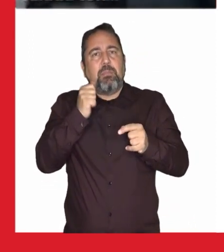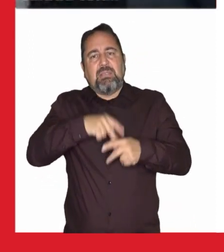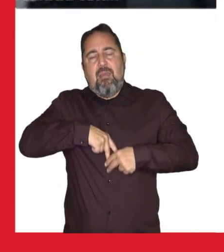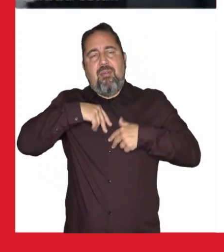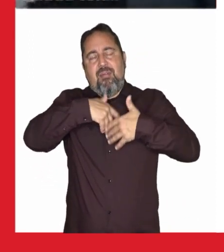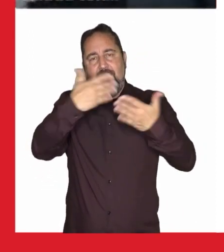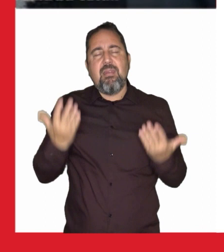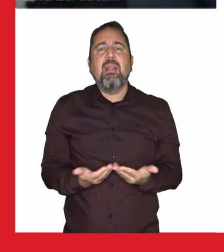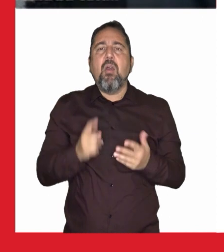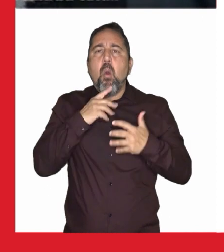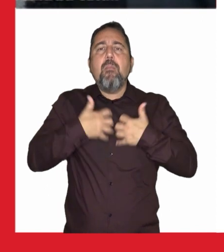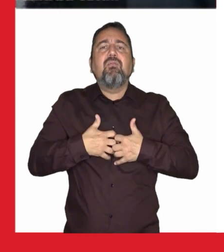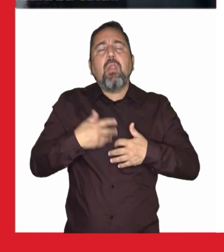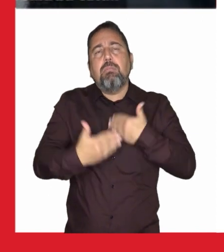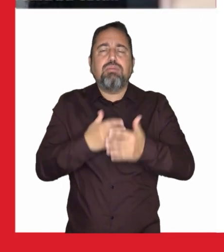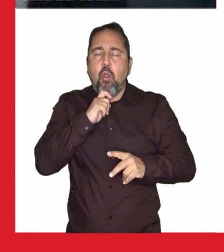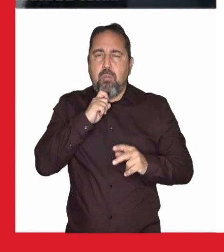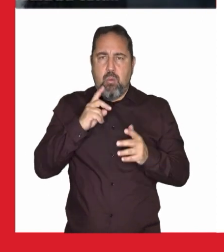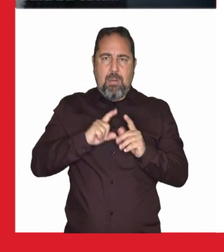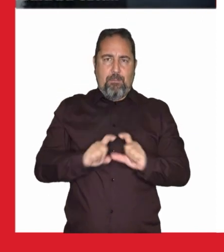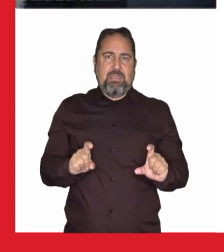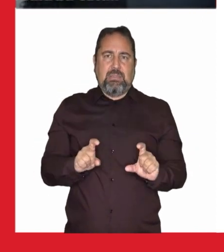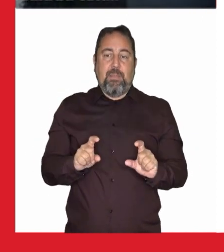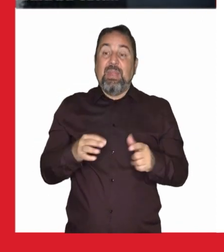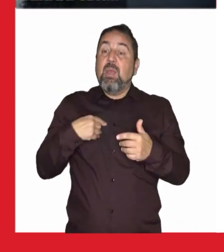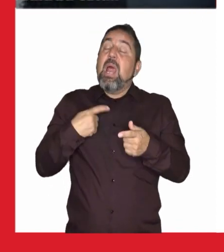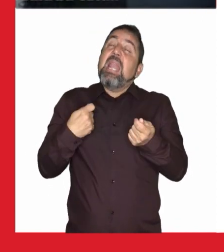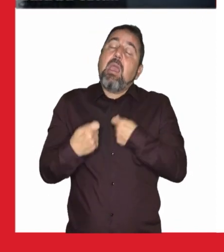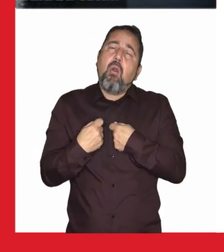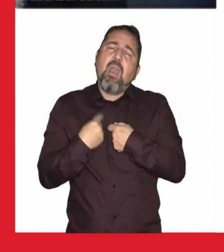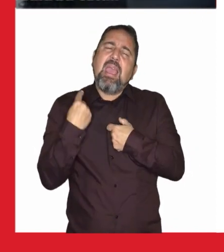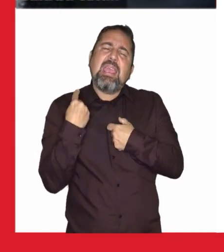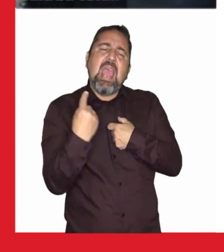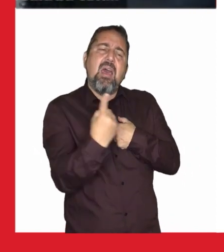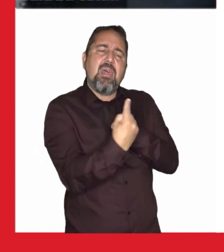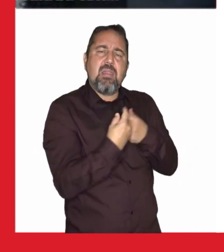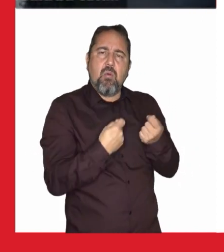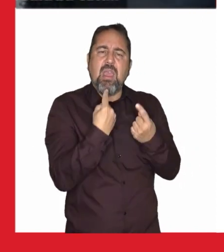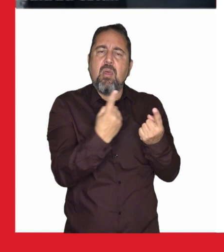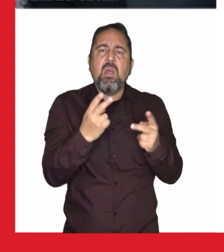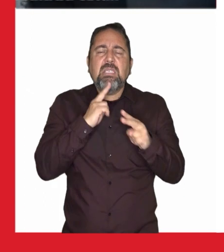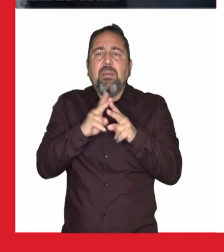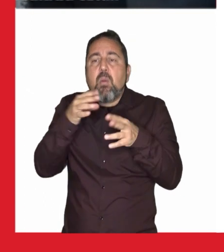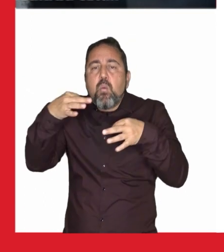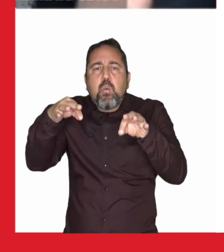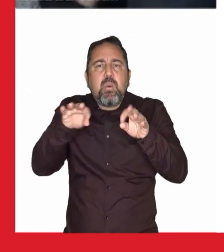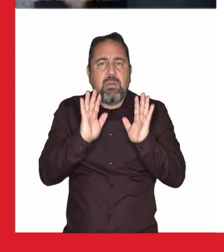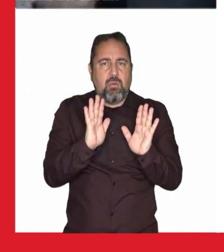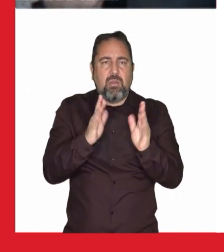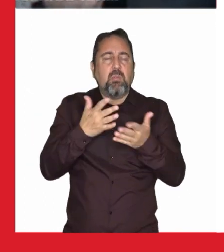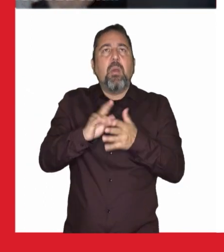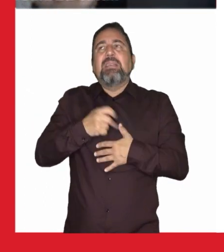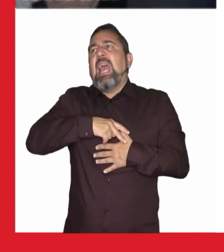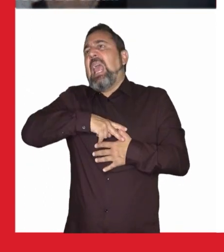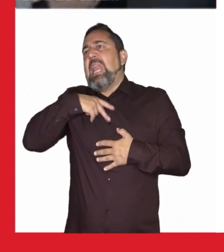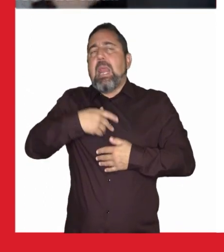más sistémica de lo que es una empresa. ¿Vale? Y en cada negocio, volvemos a insistir en la idea de la